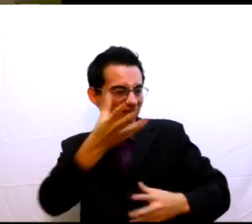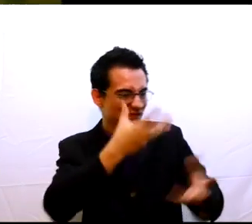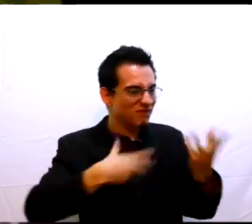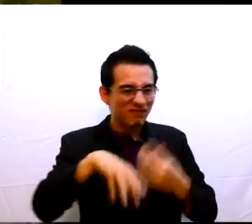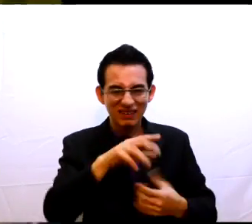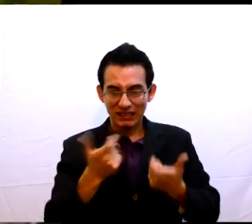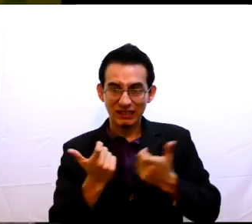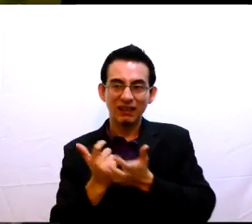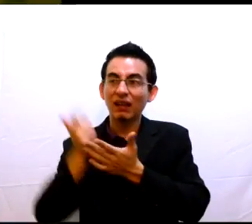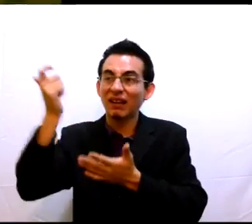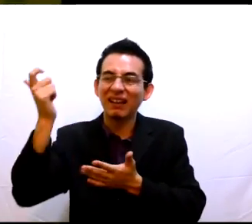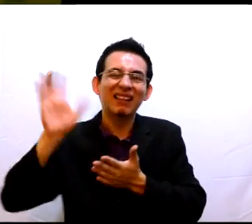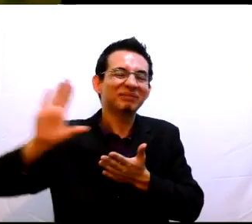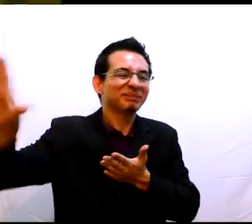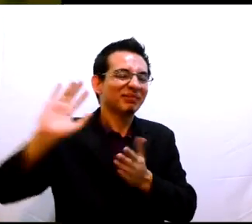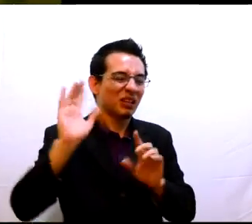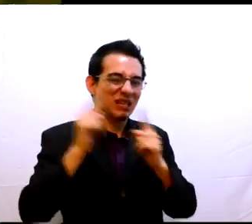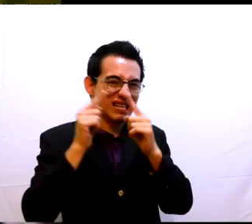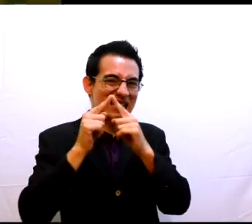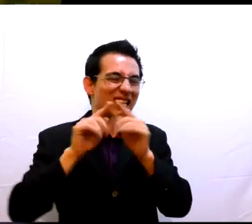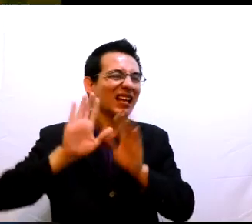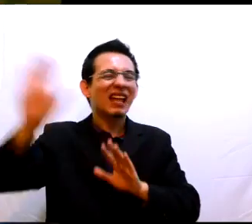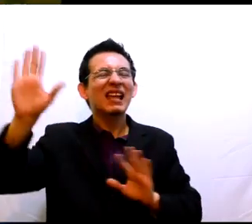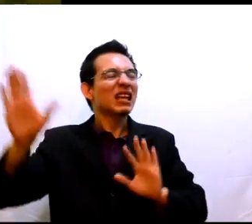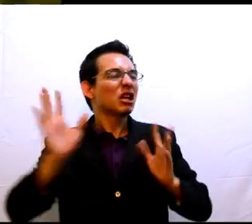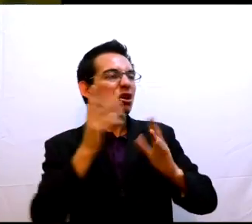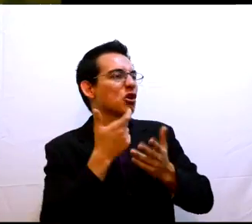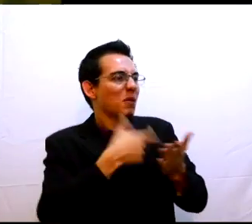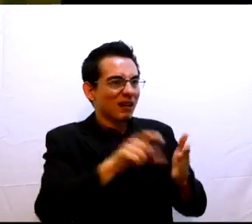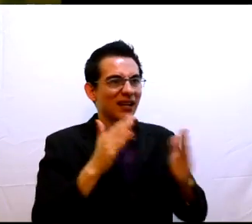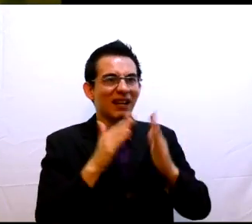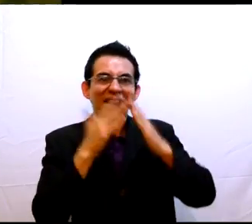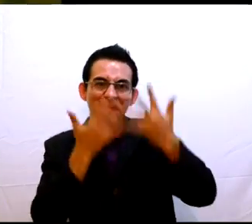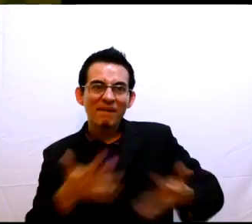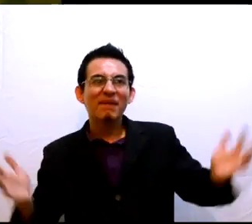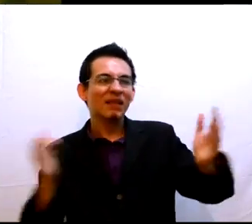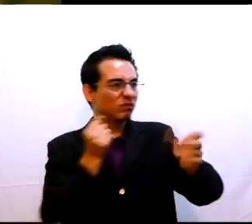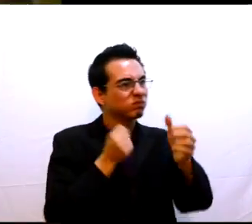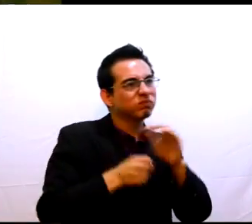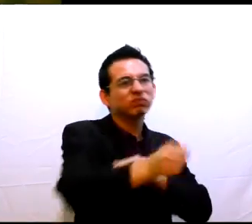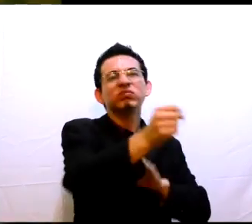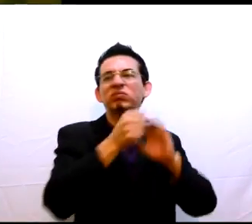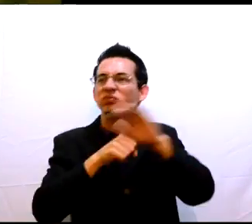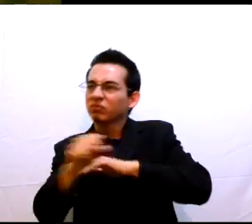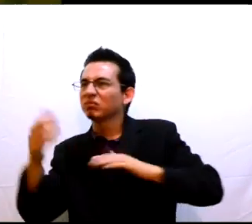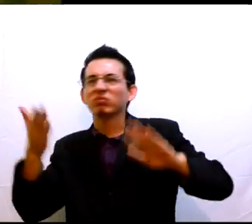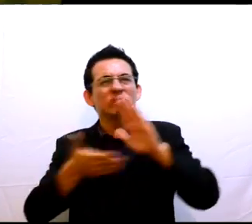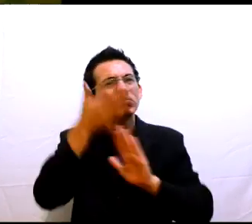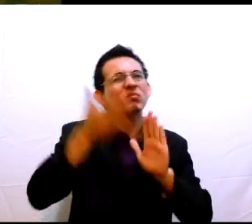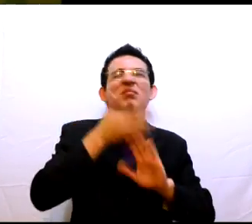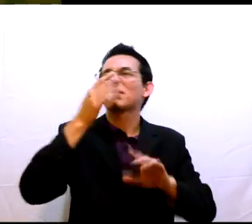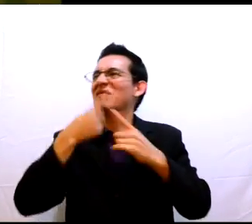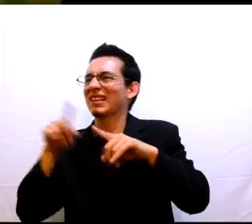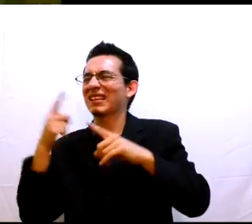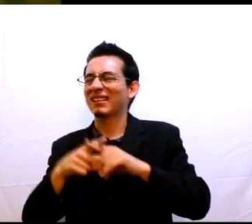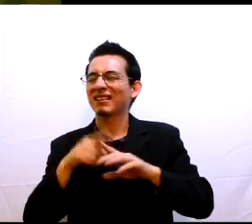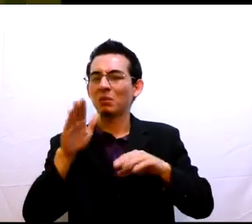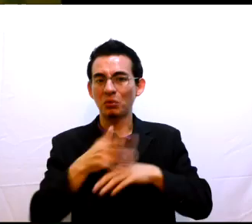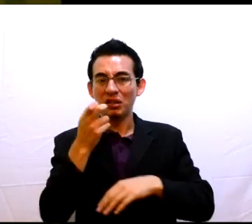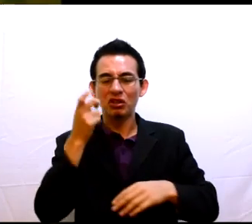más en sus cosas y dejaron de dar a la obra de dios eso es muy lamentable en los hijos de dios